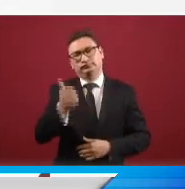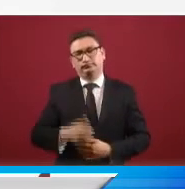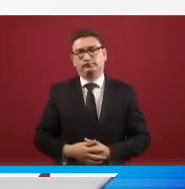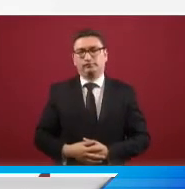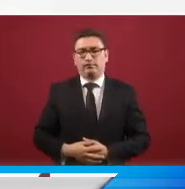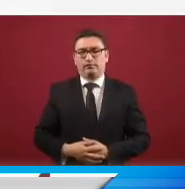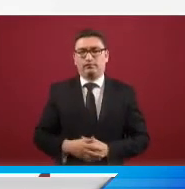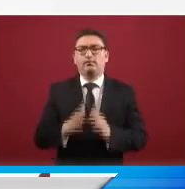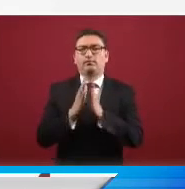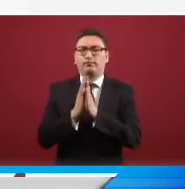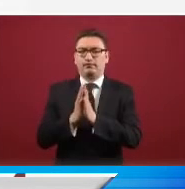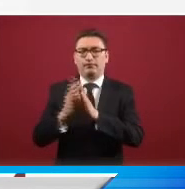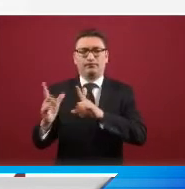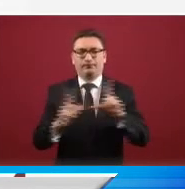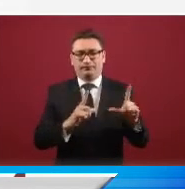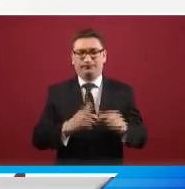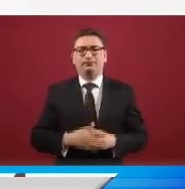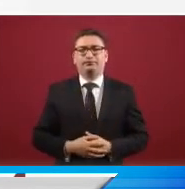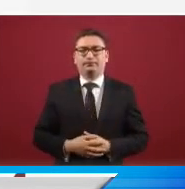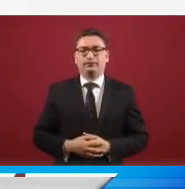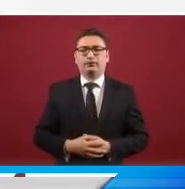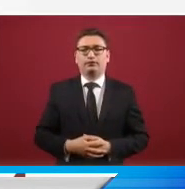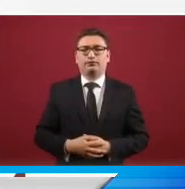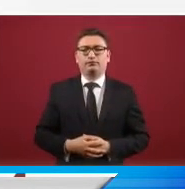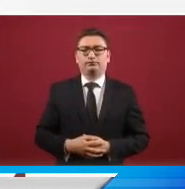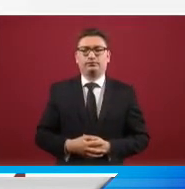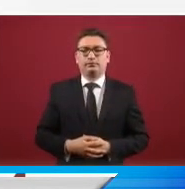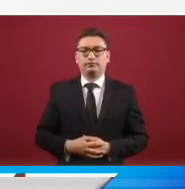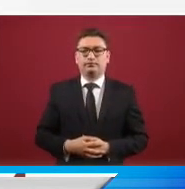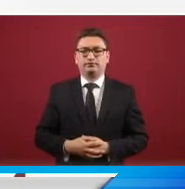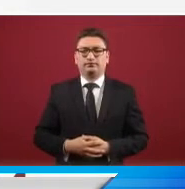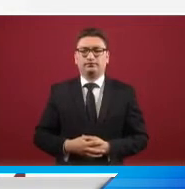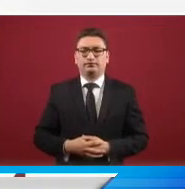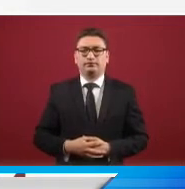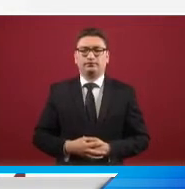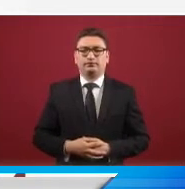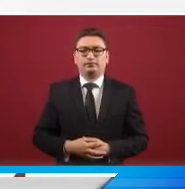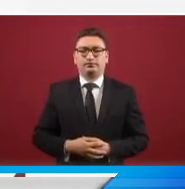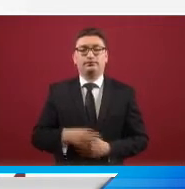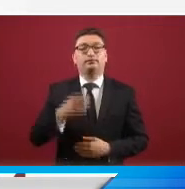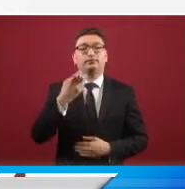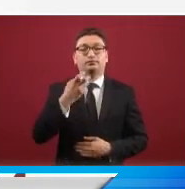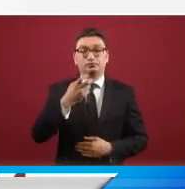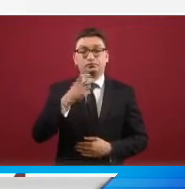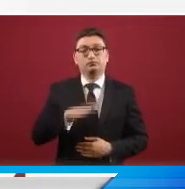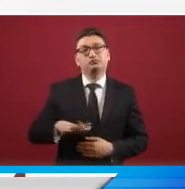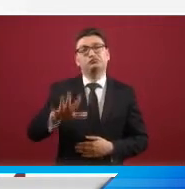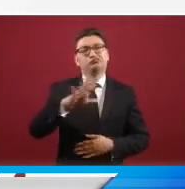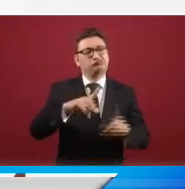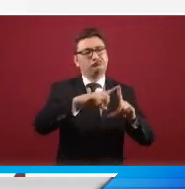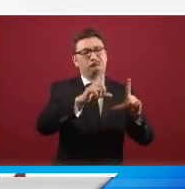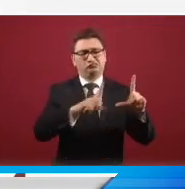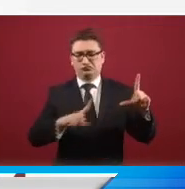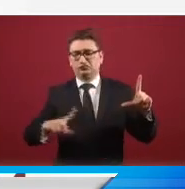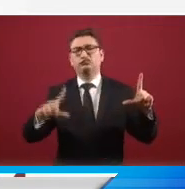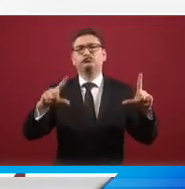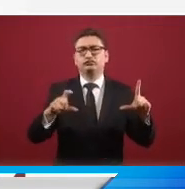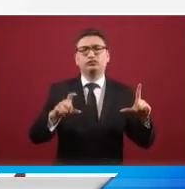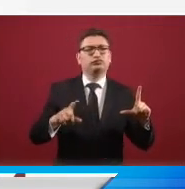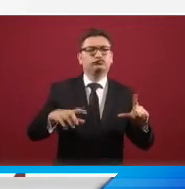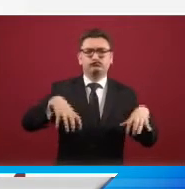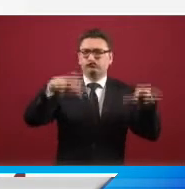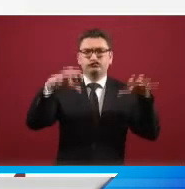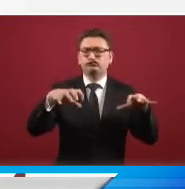la Secretaría de la Defensa Nacional y la Secretaría de la Marina, así como las unidades estatales de protección civil para atender emergencias o